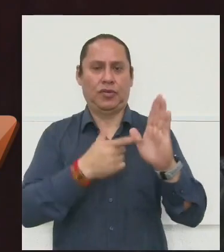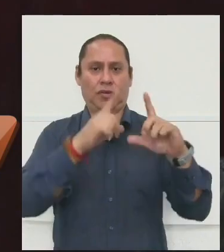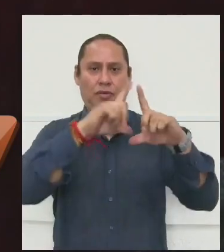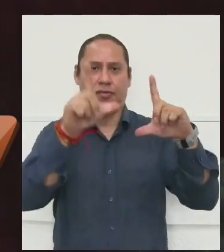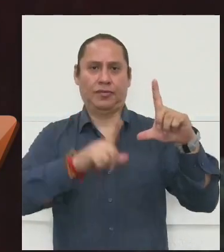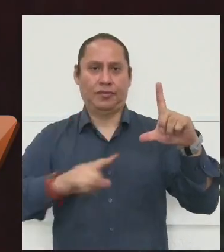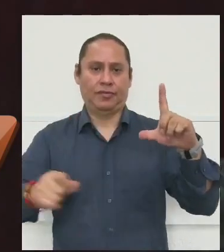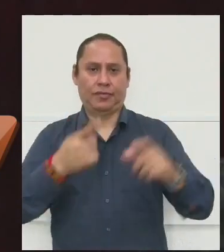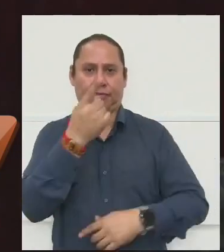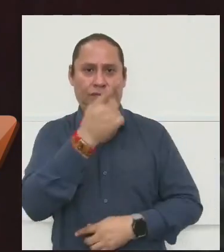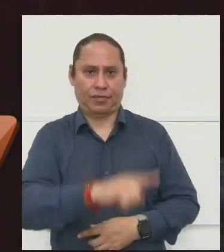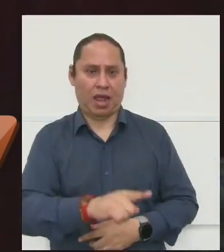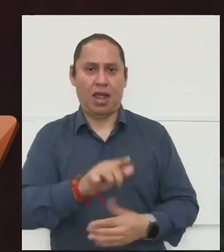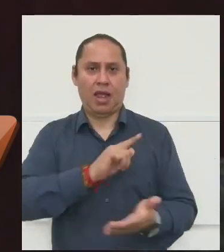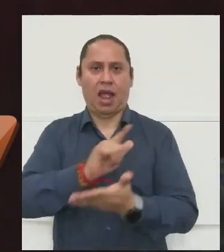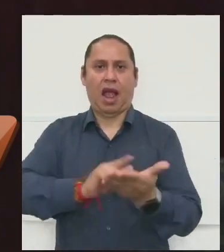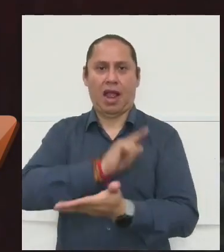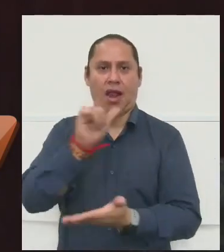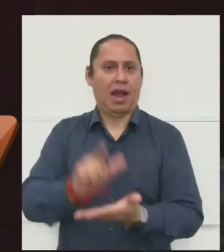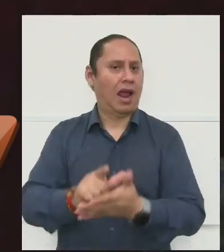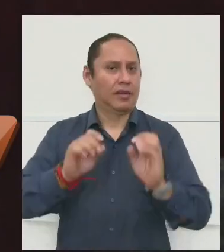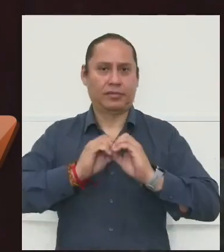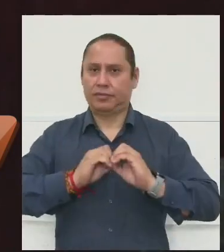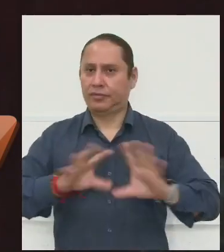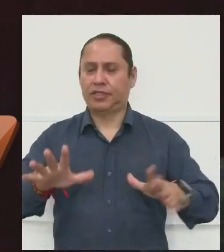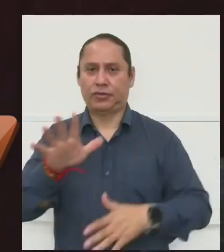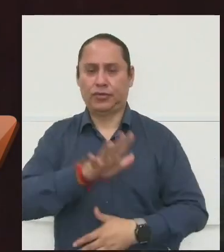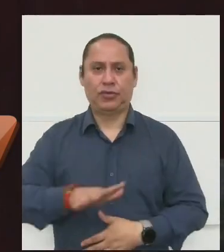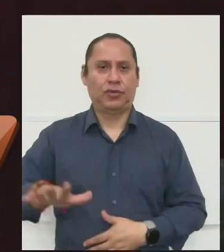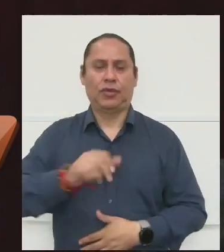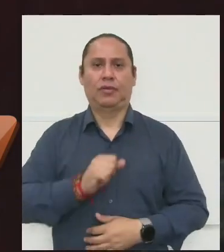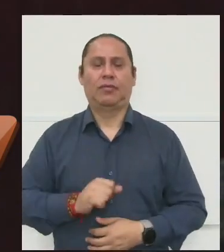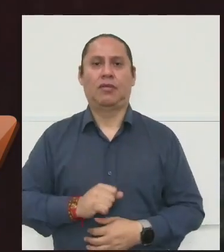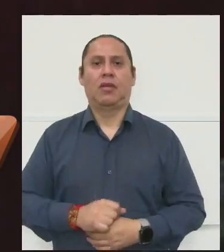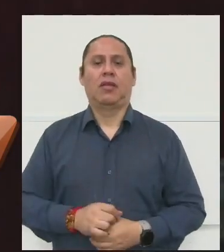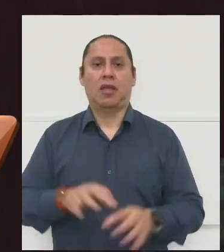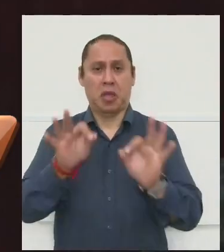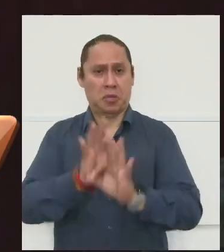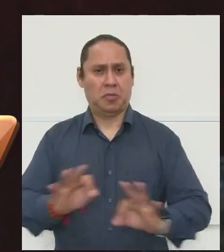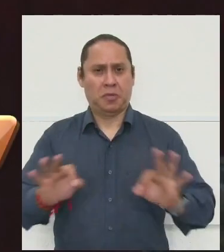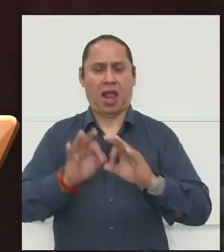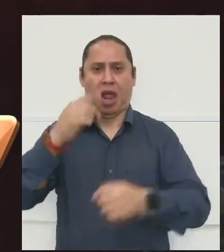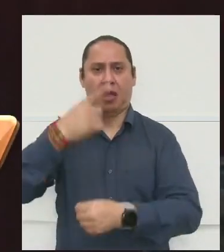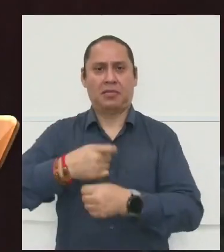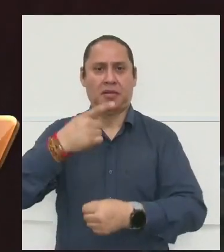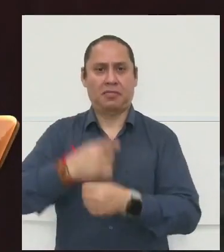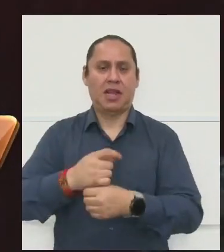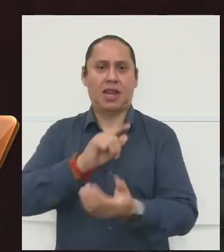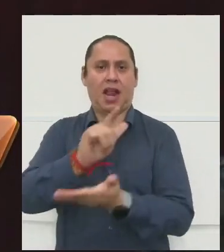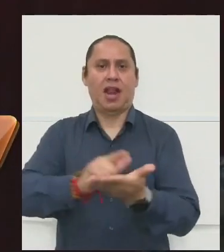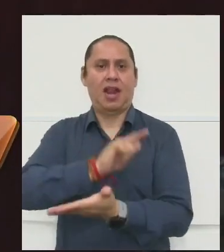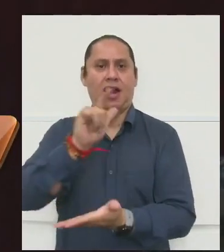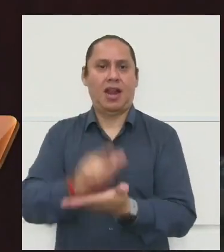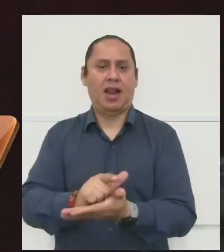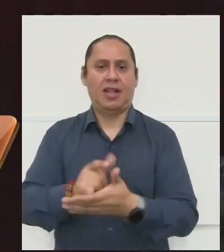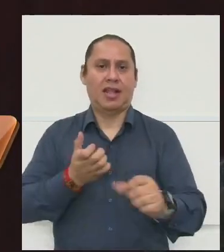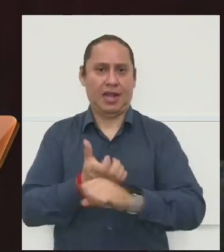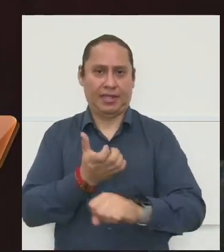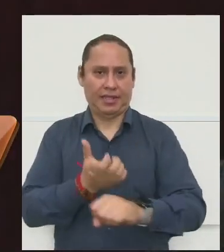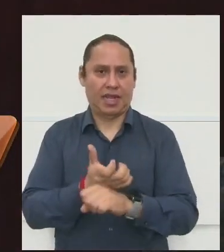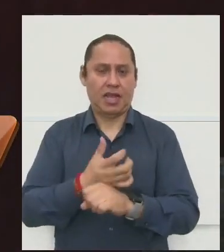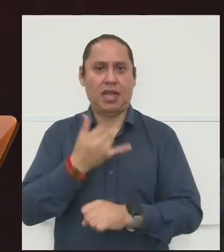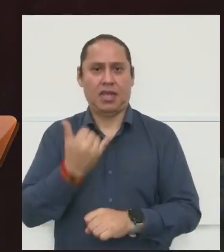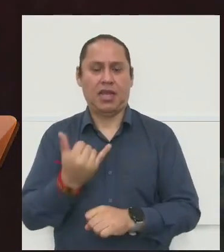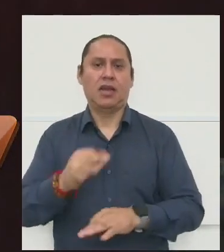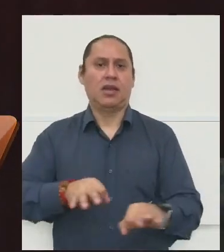Unidos mexicanos y las leyes que de ella emanen la particular del estado y demás legislación Estatal así como